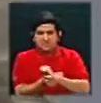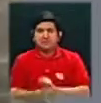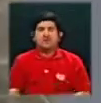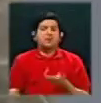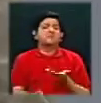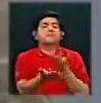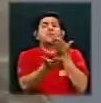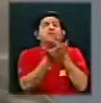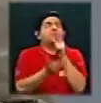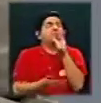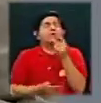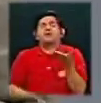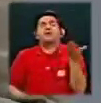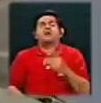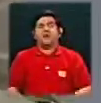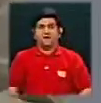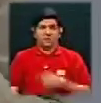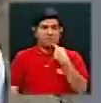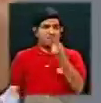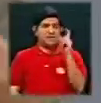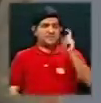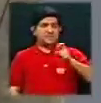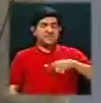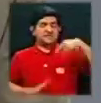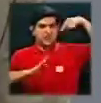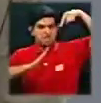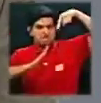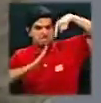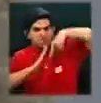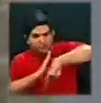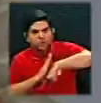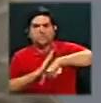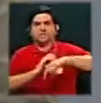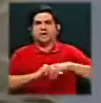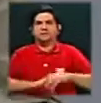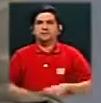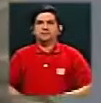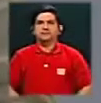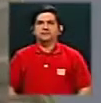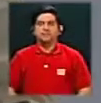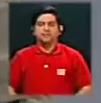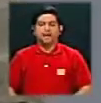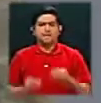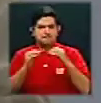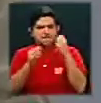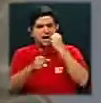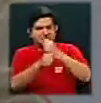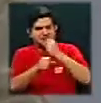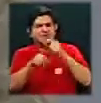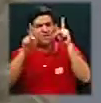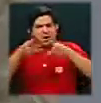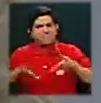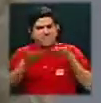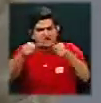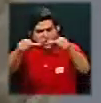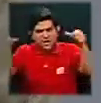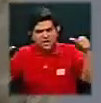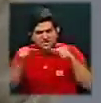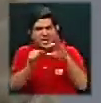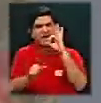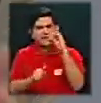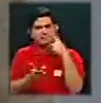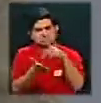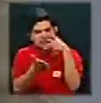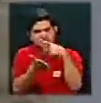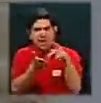que proponen es y dicen que se requiere profundizarlo más y dar más trabajos a la gente en áreas bien